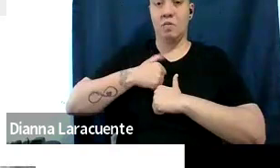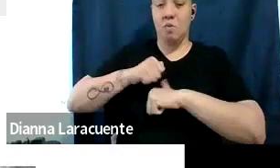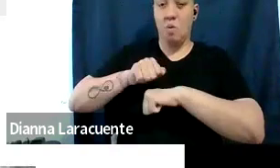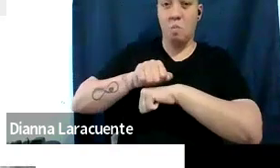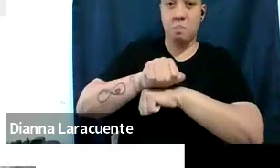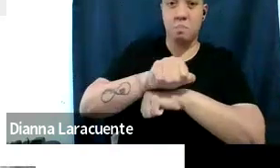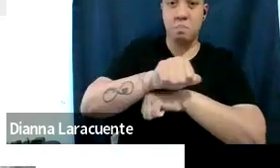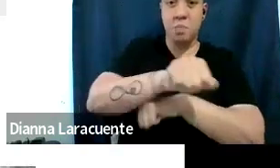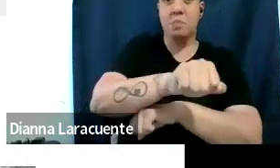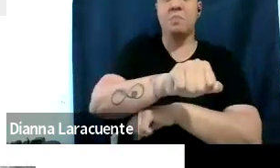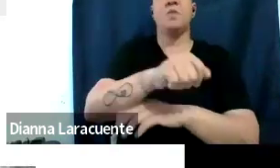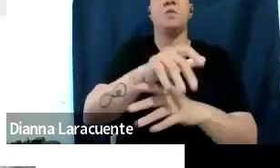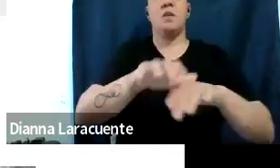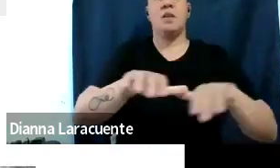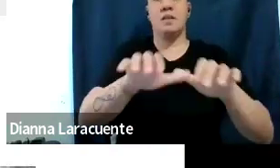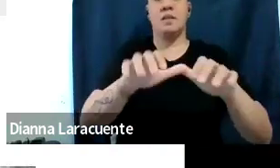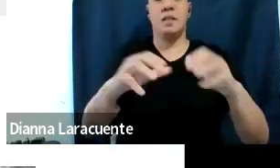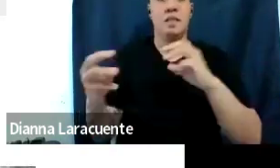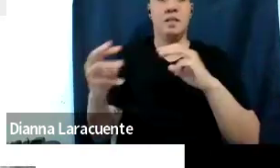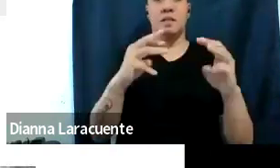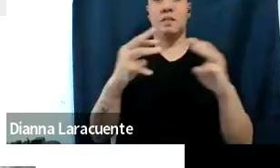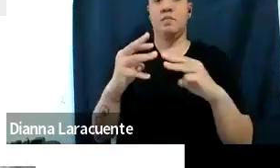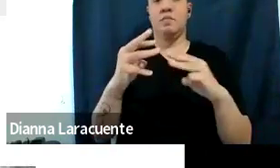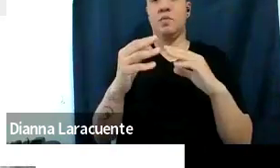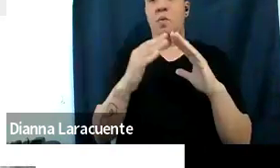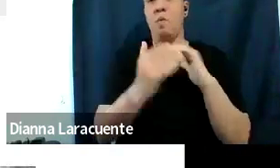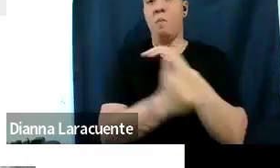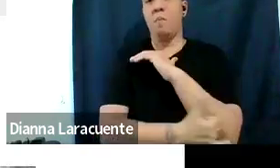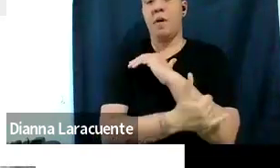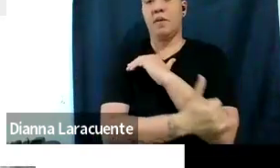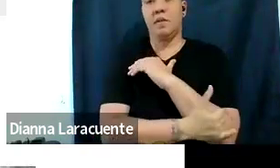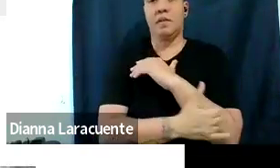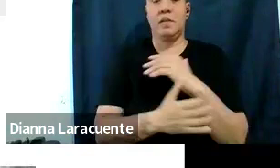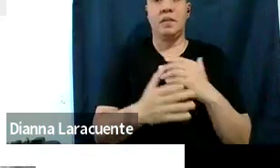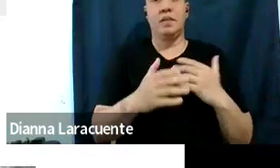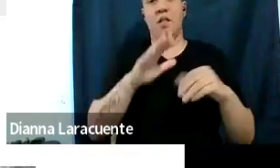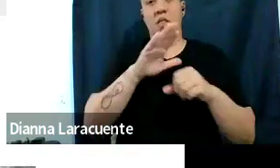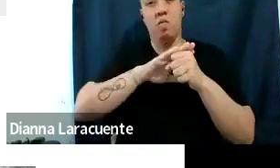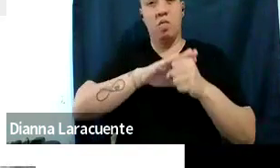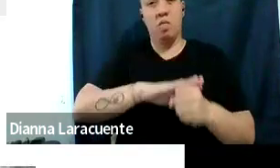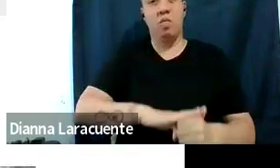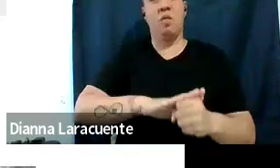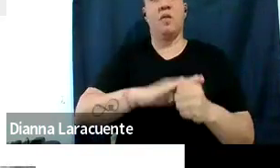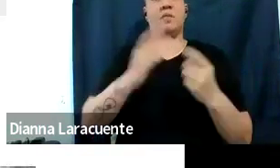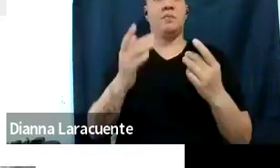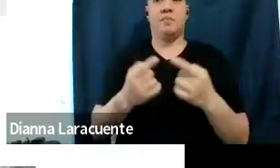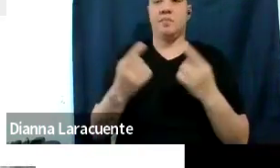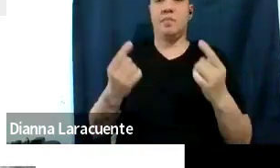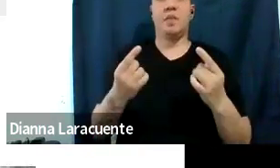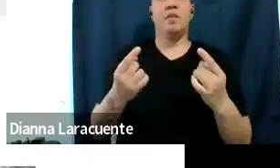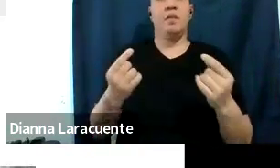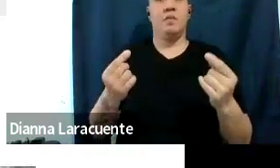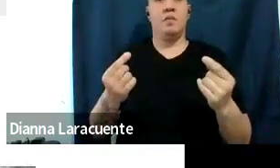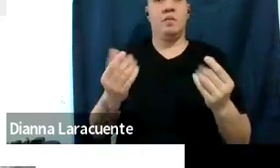hemos venido a hacer la guerra contra el pueblo de un país que ha estado durante siglos oprimido, por el contrario, sino que venimos a